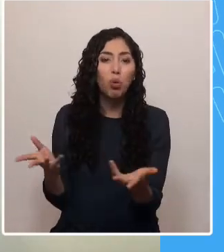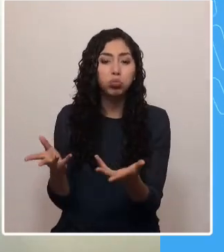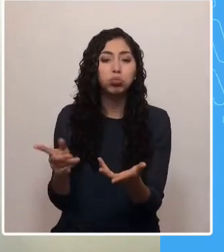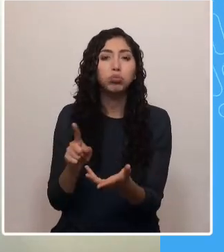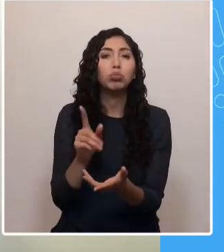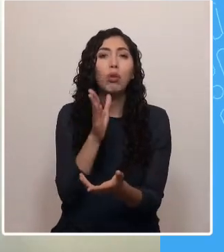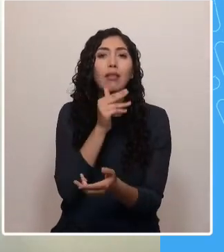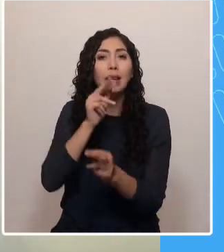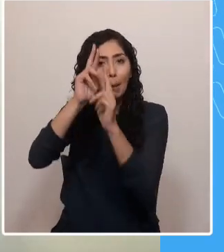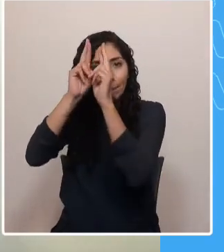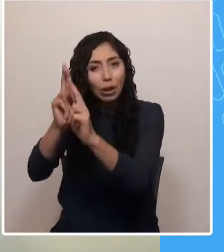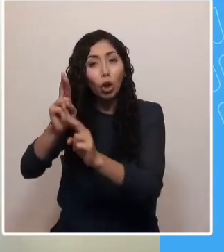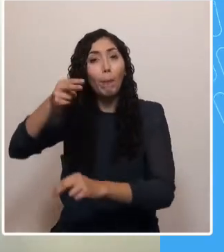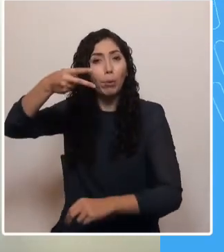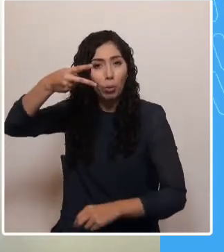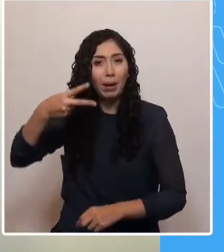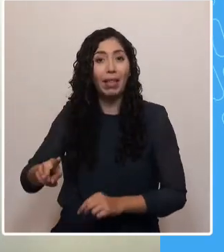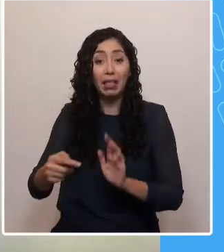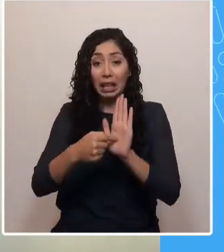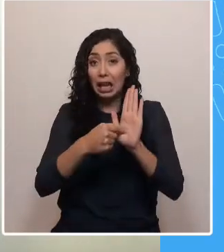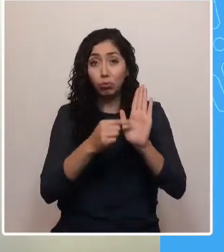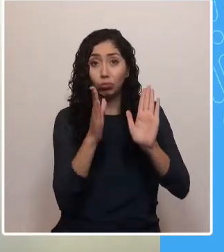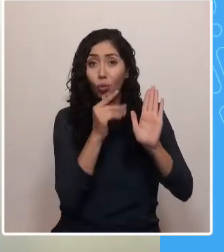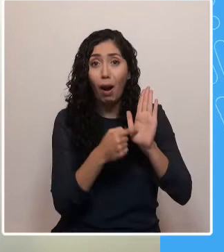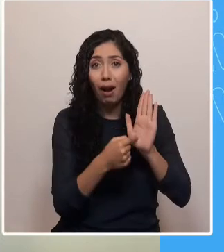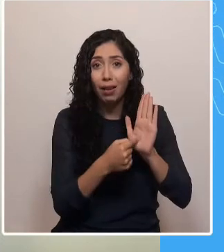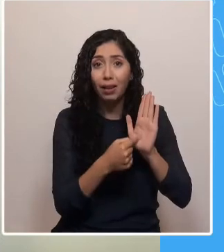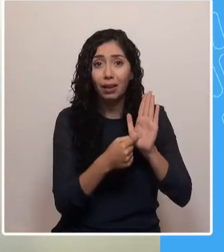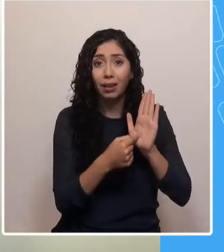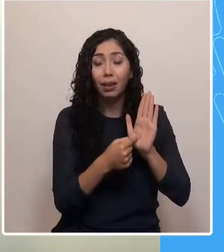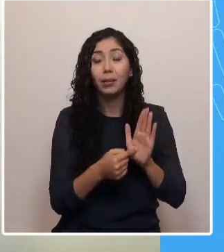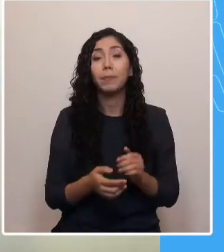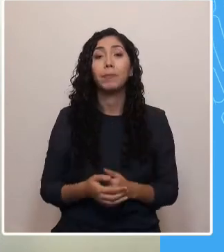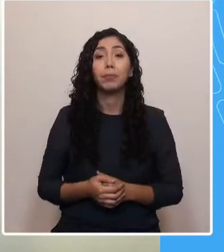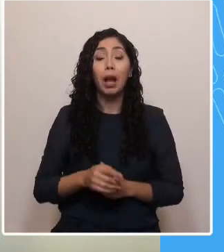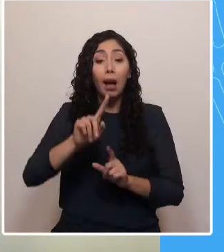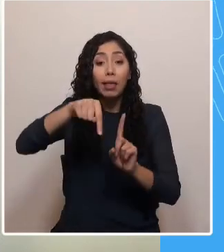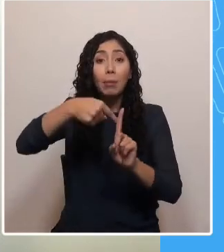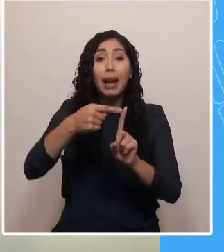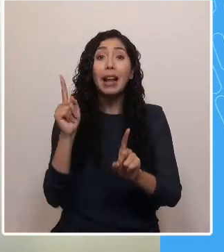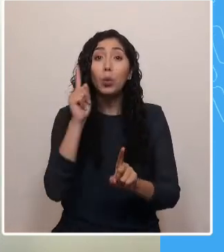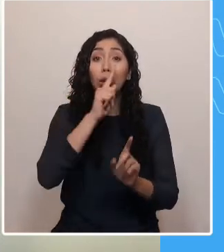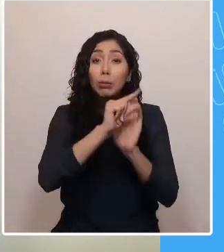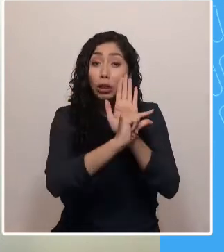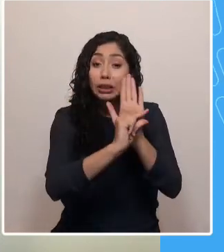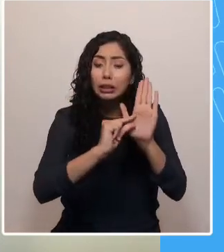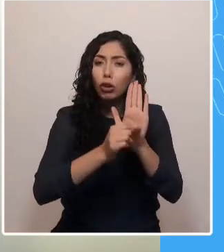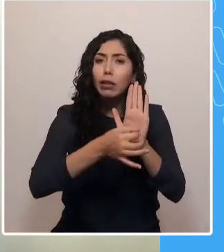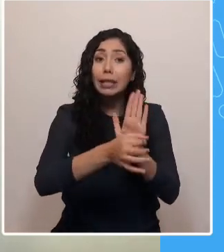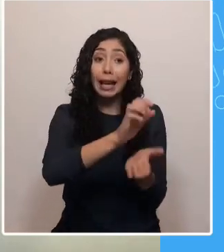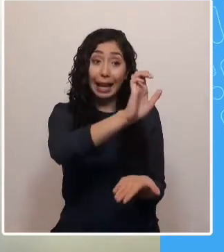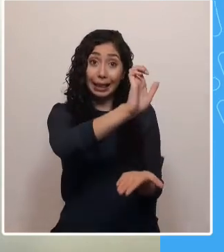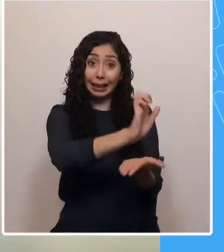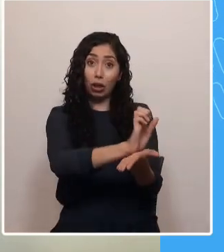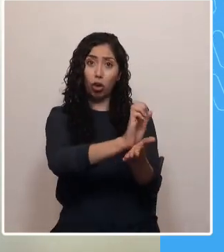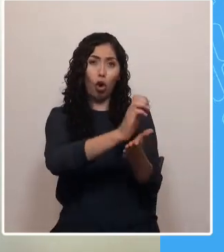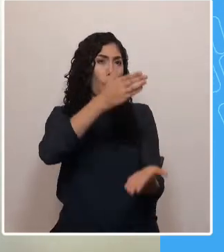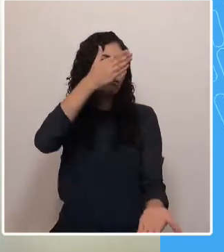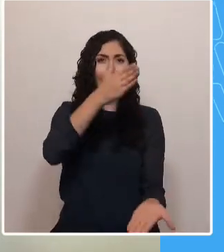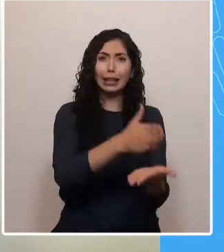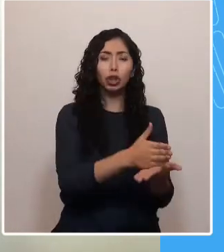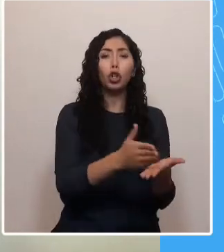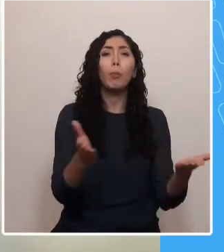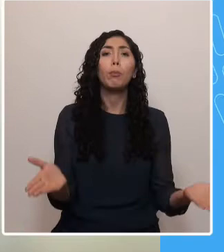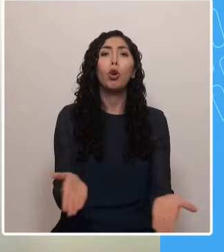la propiedad que aquí no se reconoce. Para colmo, el inciso final establece al Estado la obligación activa de promover el